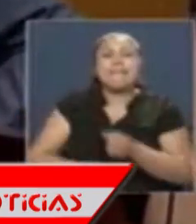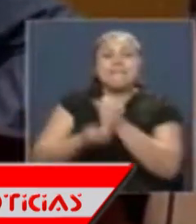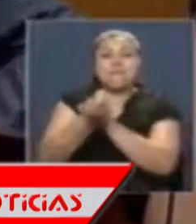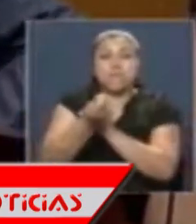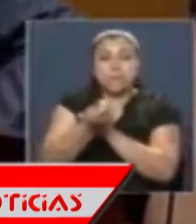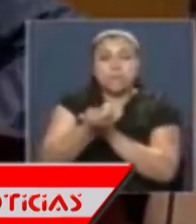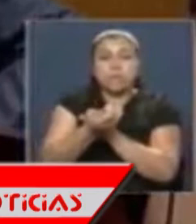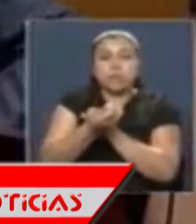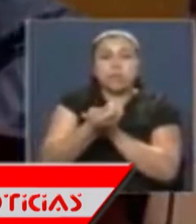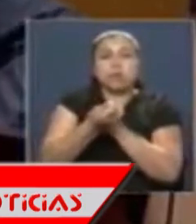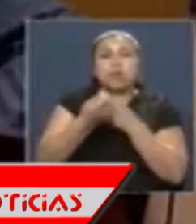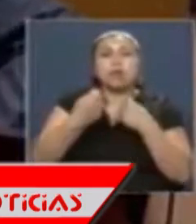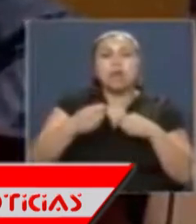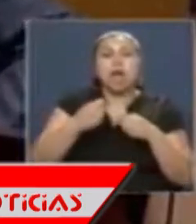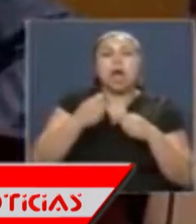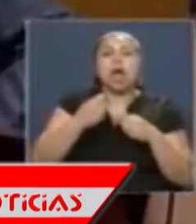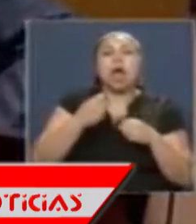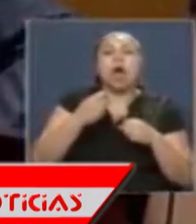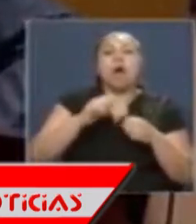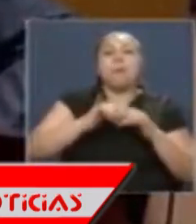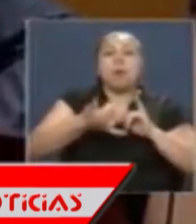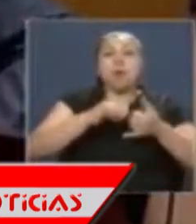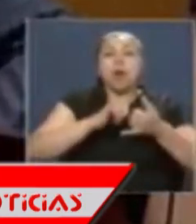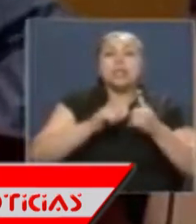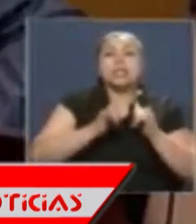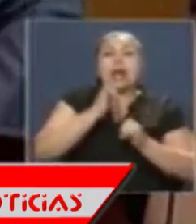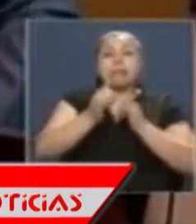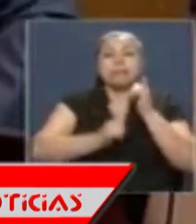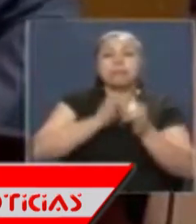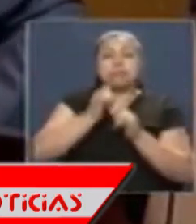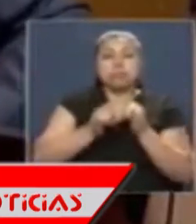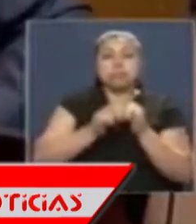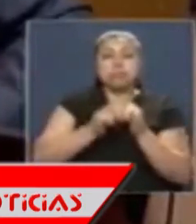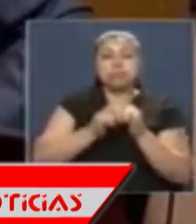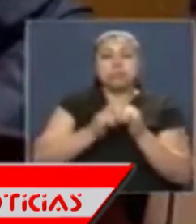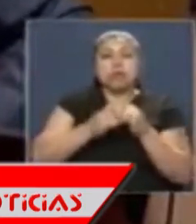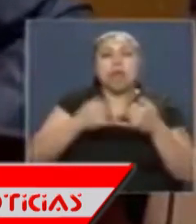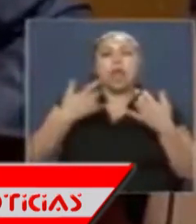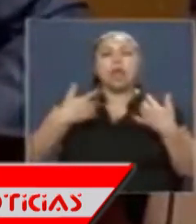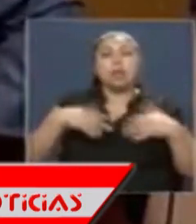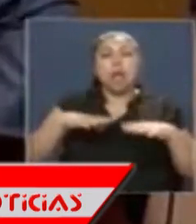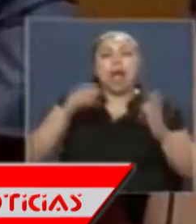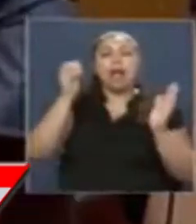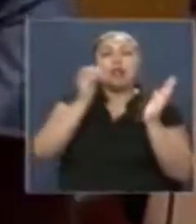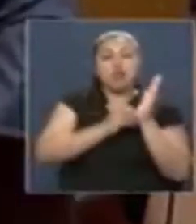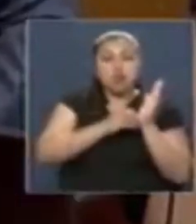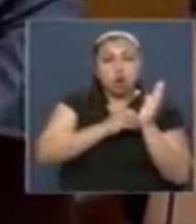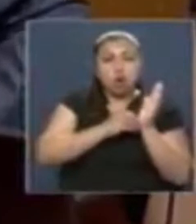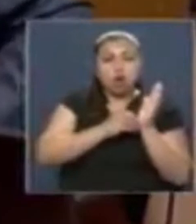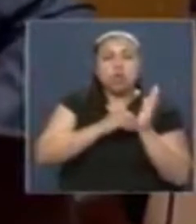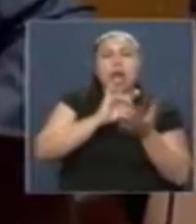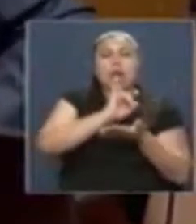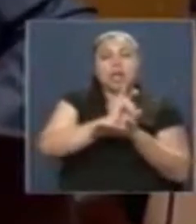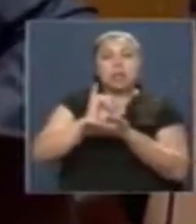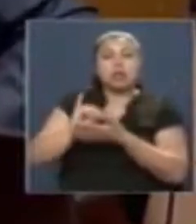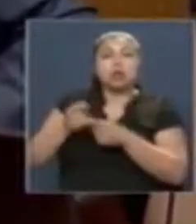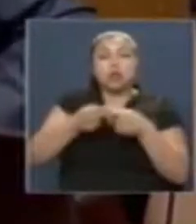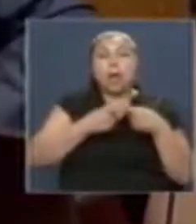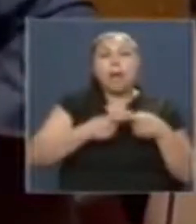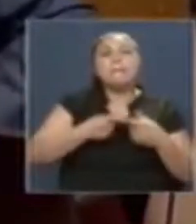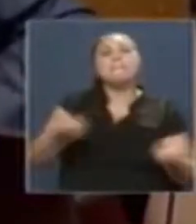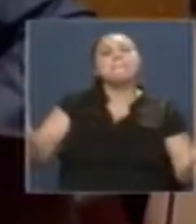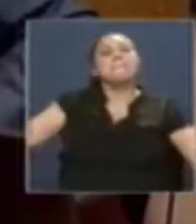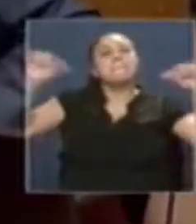través de instrucciones vía whatsapp y correo electrónico desde la alta de la región le bajaron la nota a las organizaciones sociales para hacer perder su